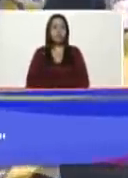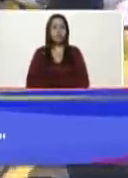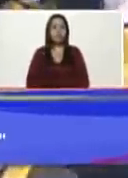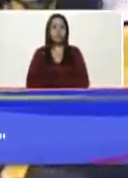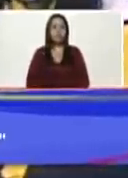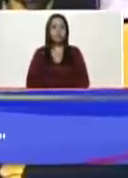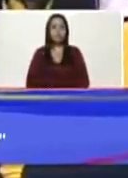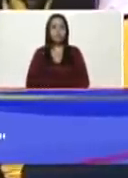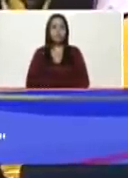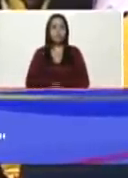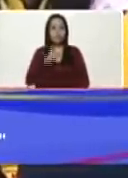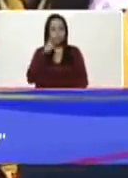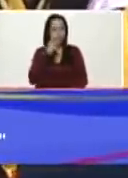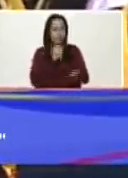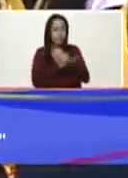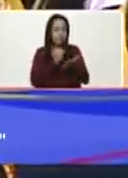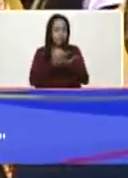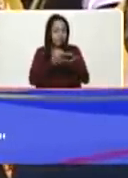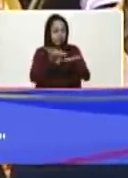Fíjense ustedes.